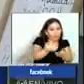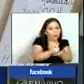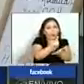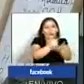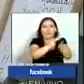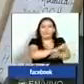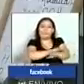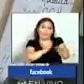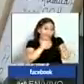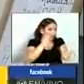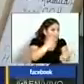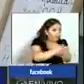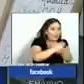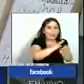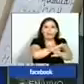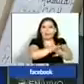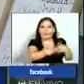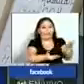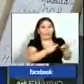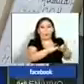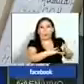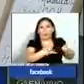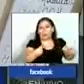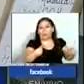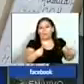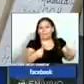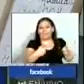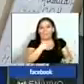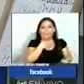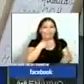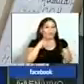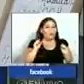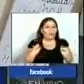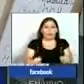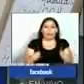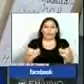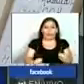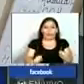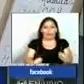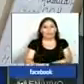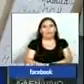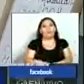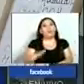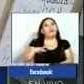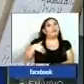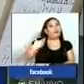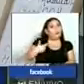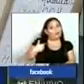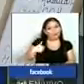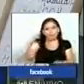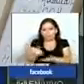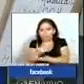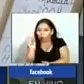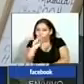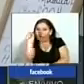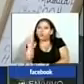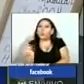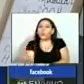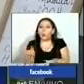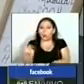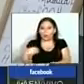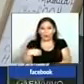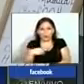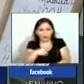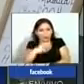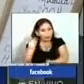terminado El proceso De la venta De las carpetas Entonces yo ya No pude entrar Luego fui a una universidad Pregunté por la carrera De medicina